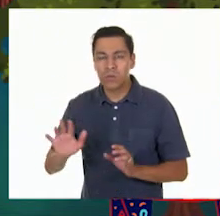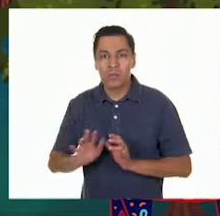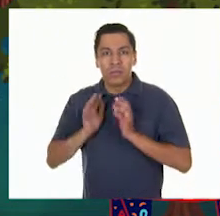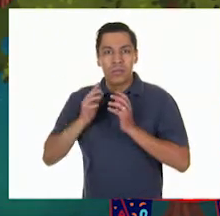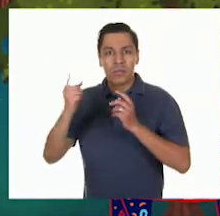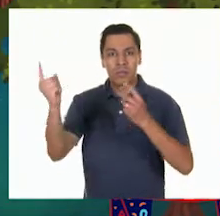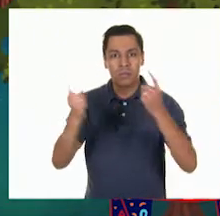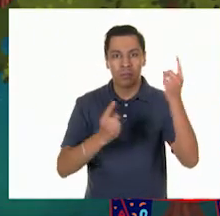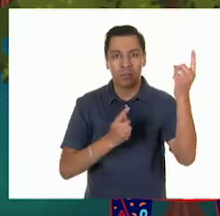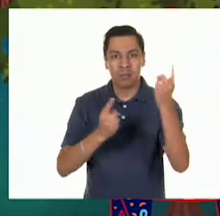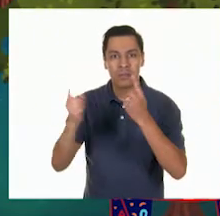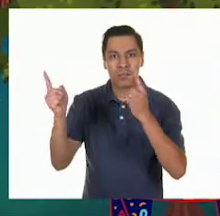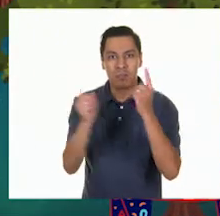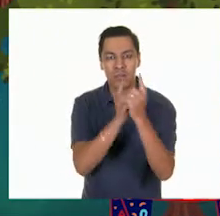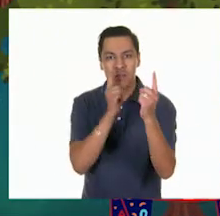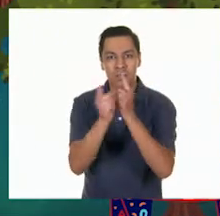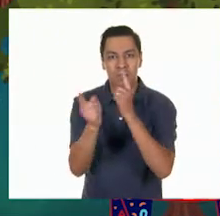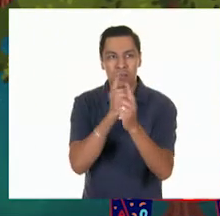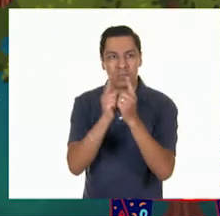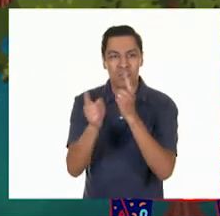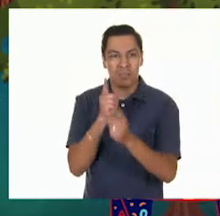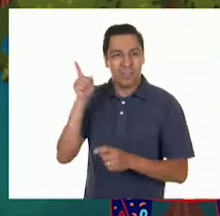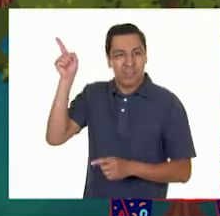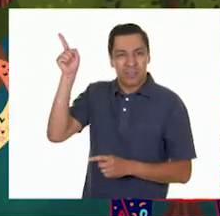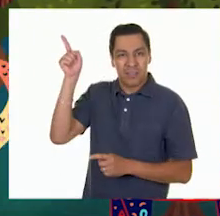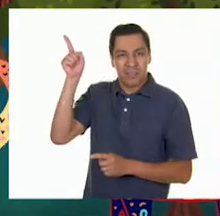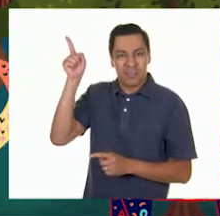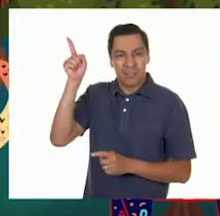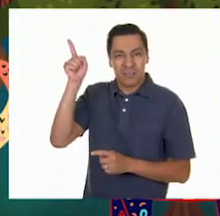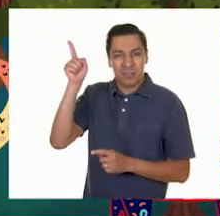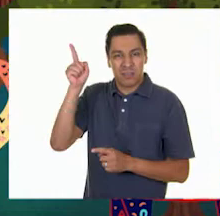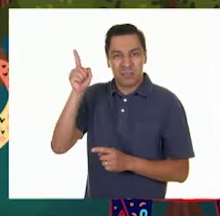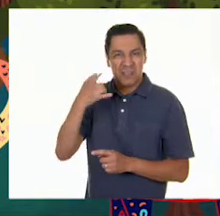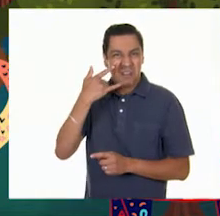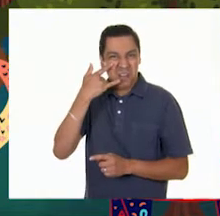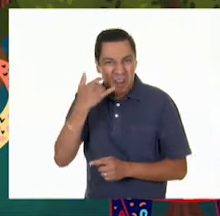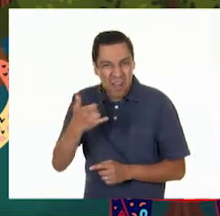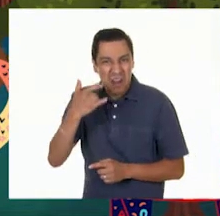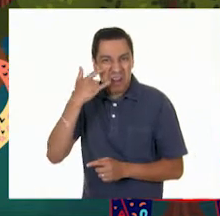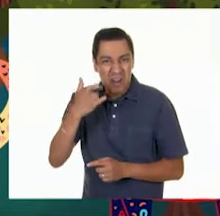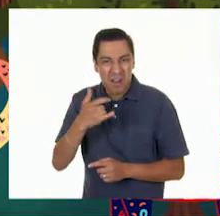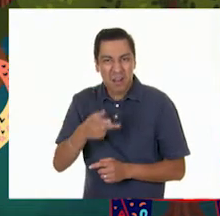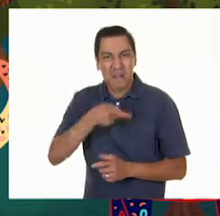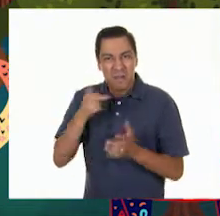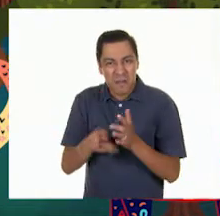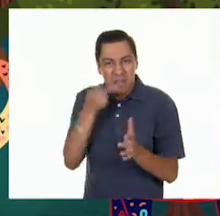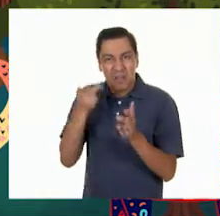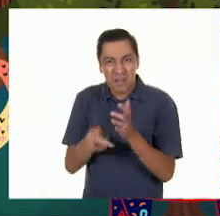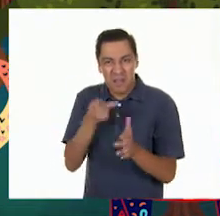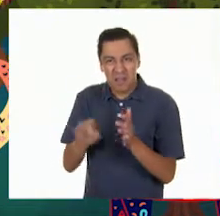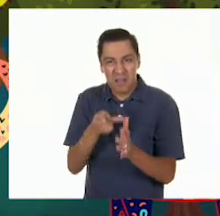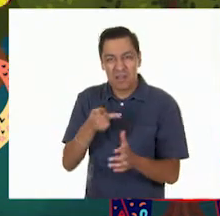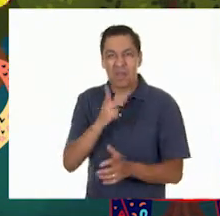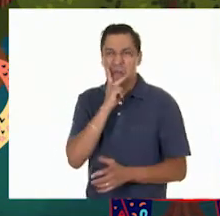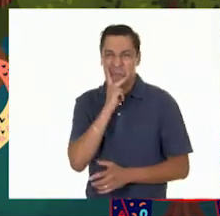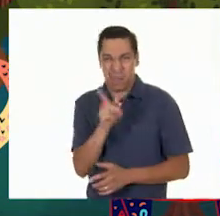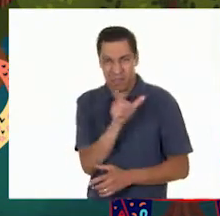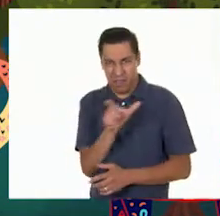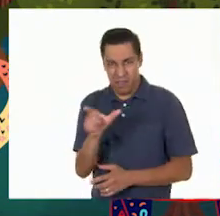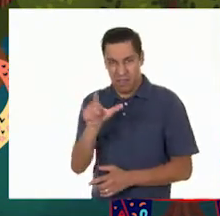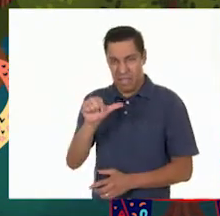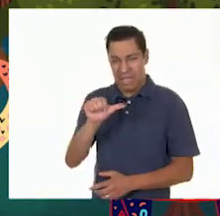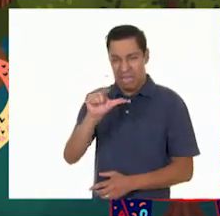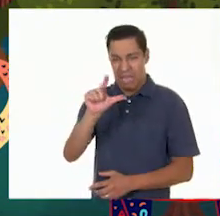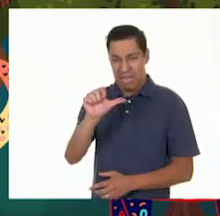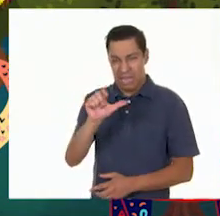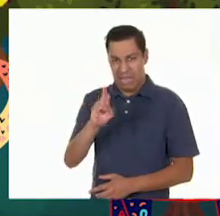criaturas extraordinarias que repetían incesantemente una misma palabra al elige alebrije alebrije